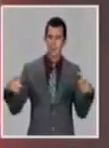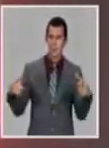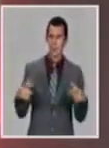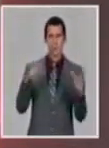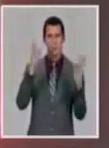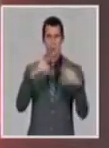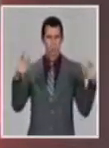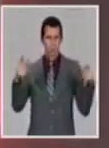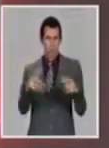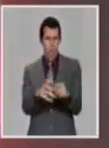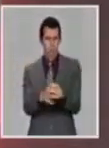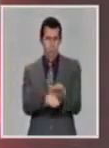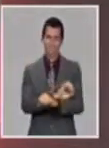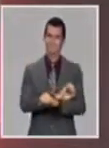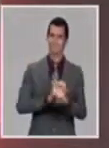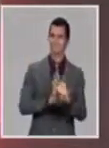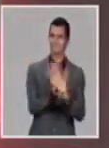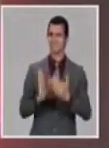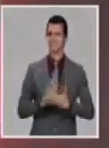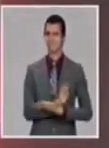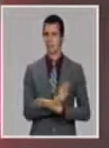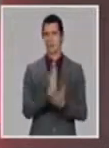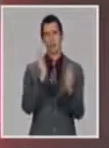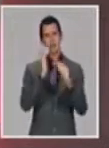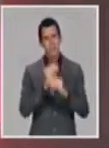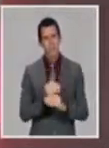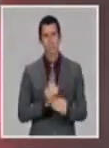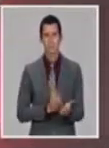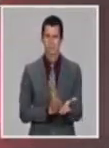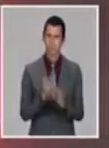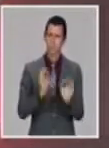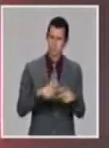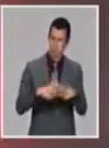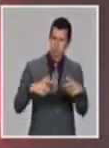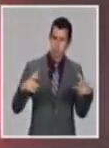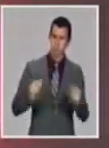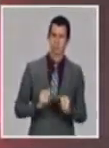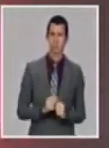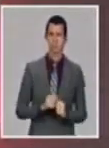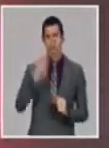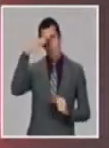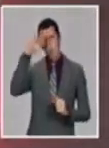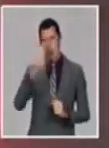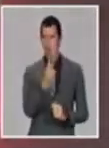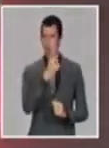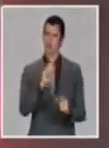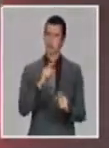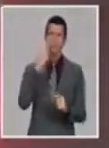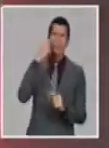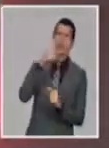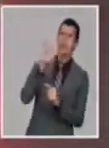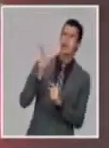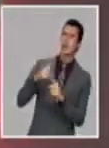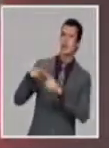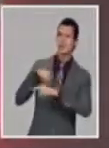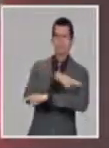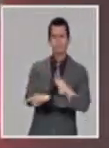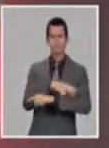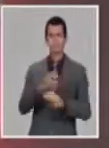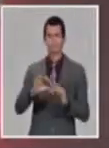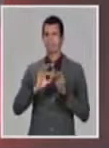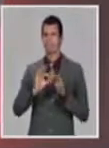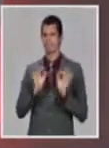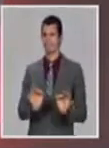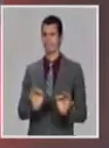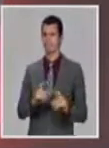medios informativos. La situación internacional es compleja y nosotros no podemos vernos alejados de ese escenario. No da